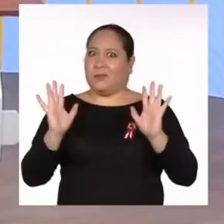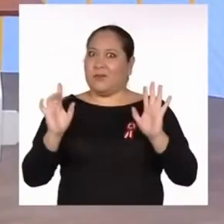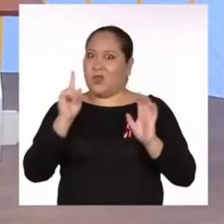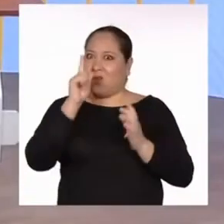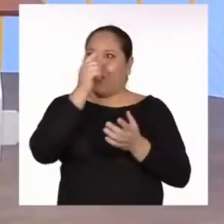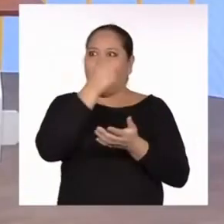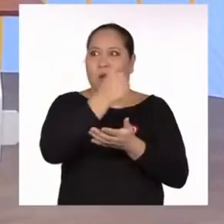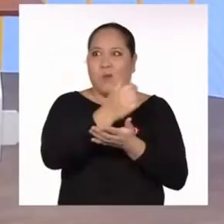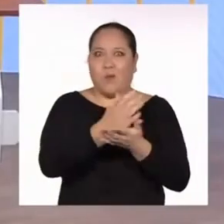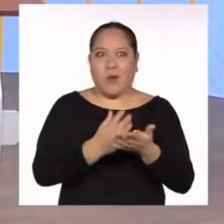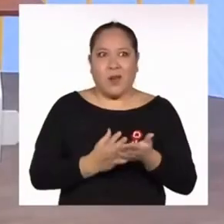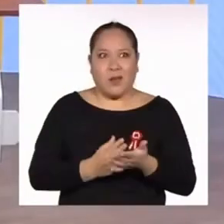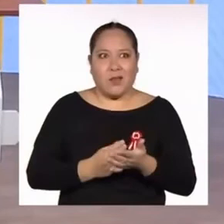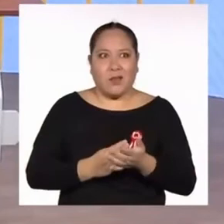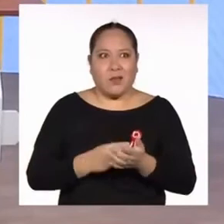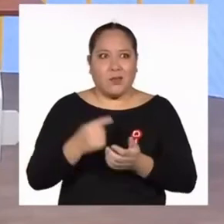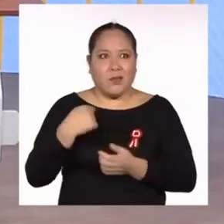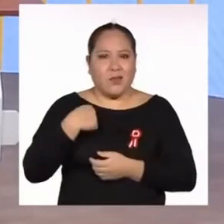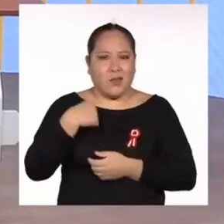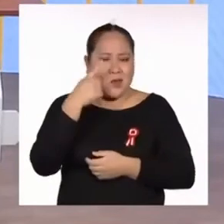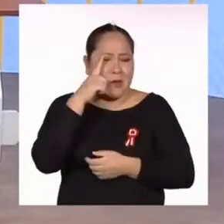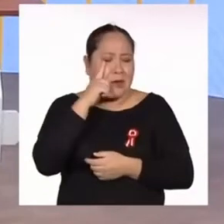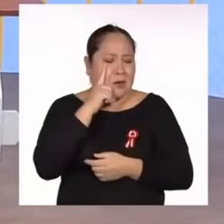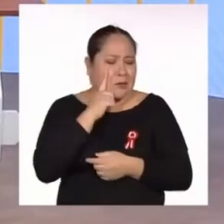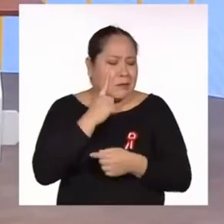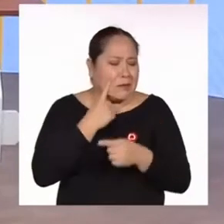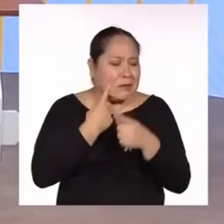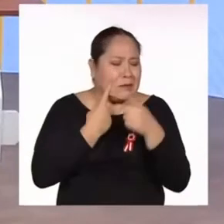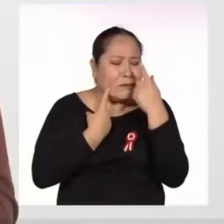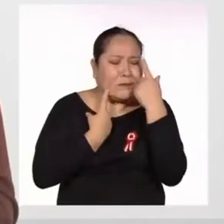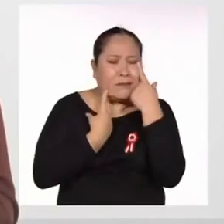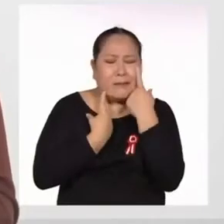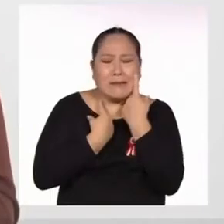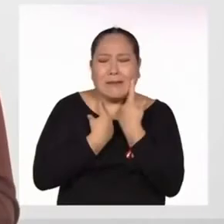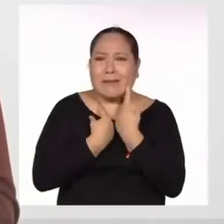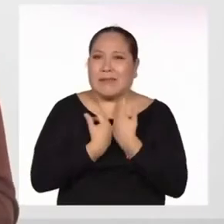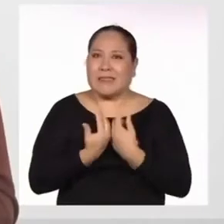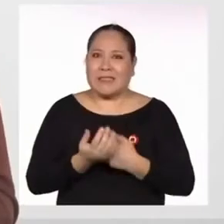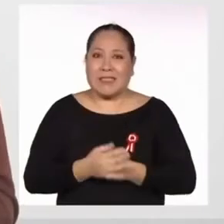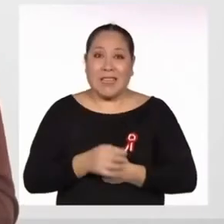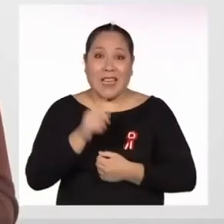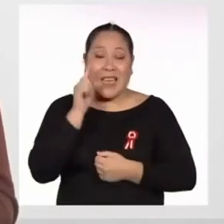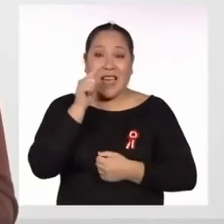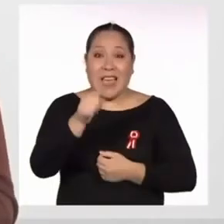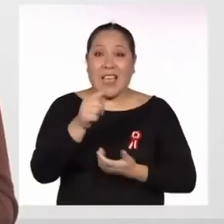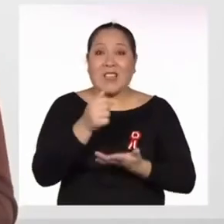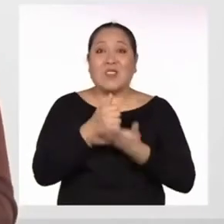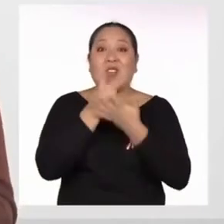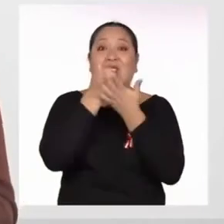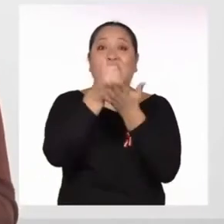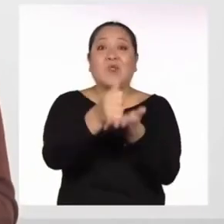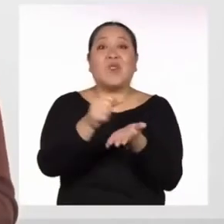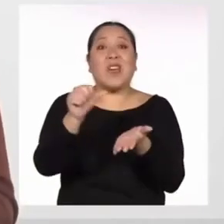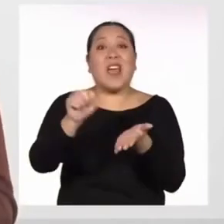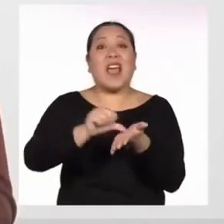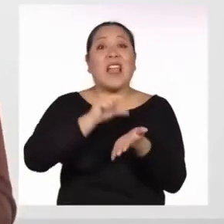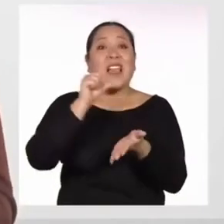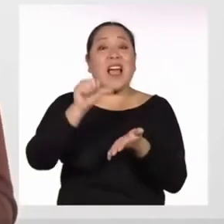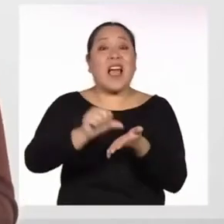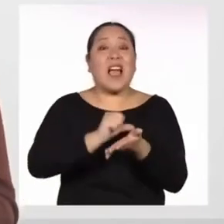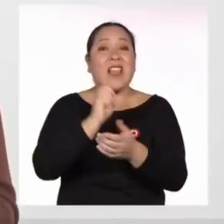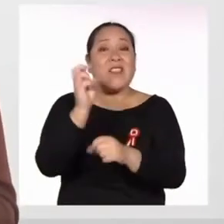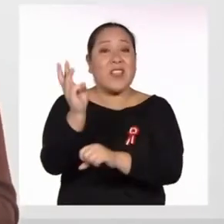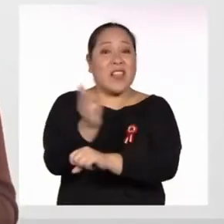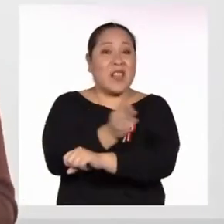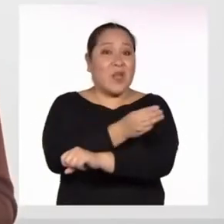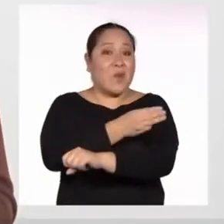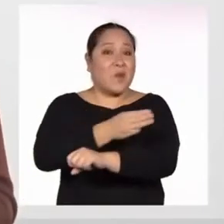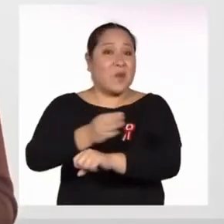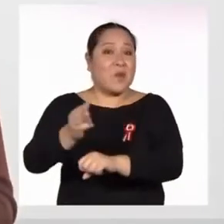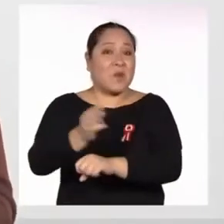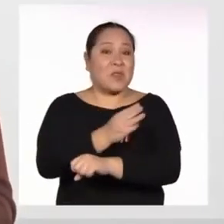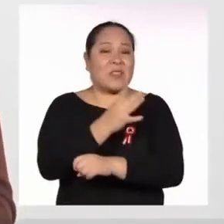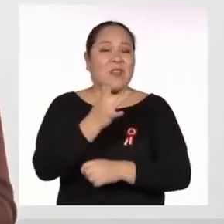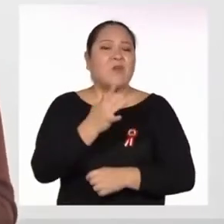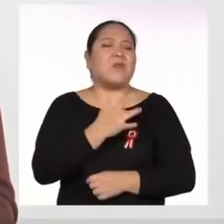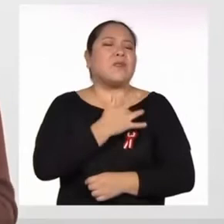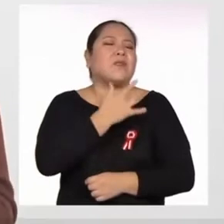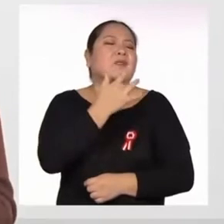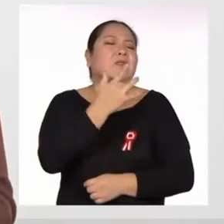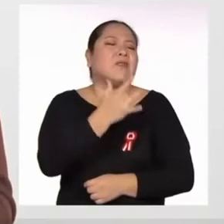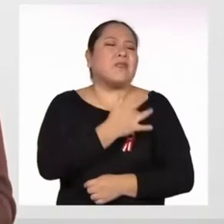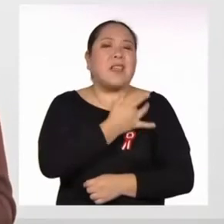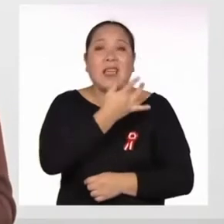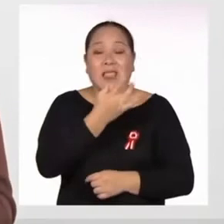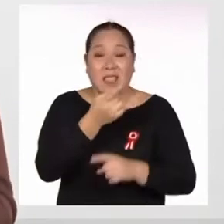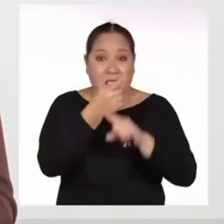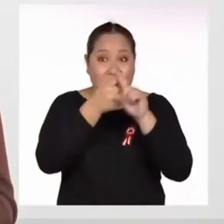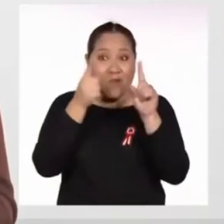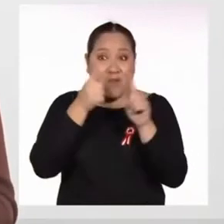porque si no iba a comenzar a votar una alegre motas para eso sirve el arte la música para sensibilizarnos con